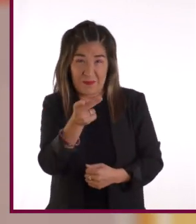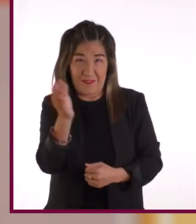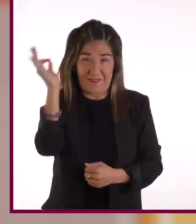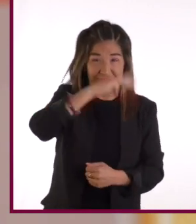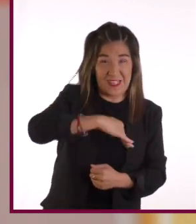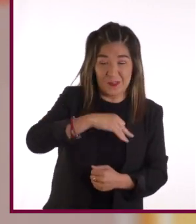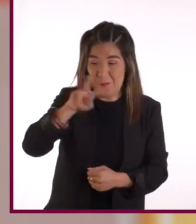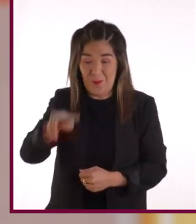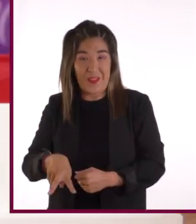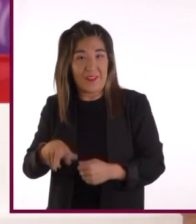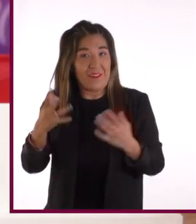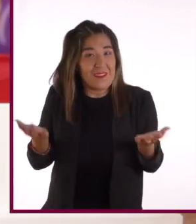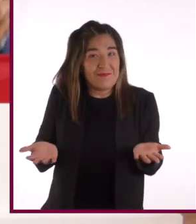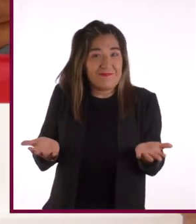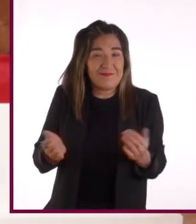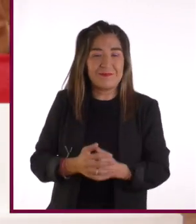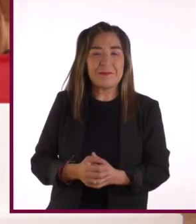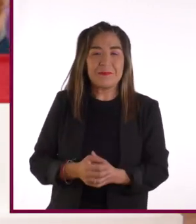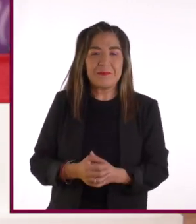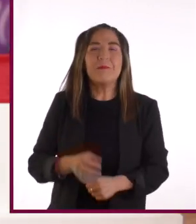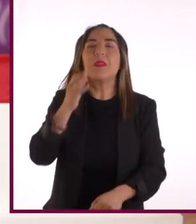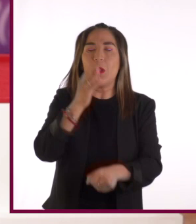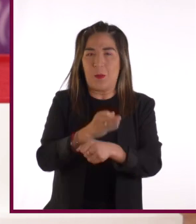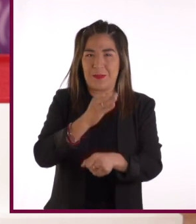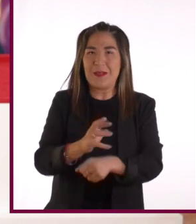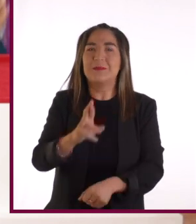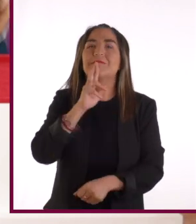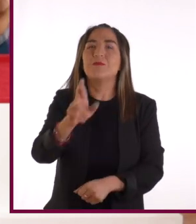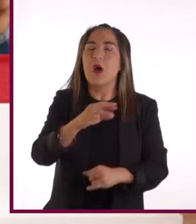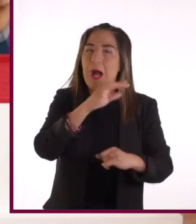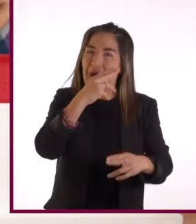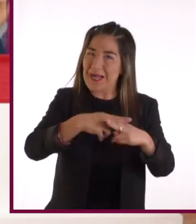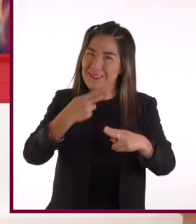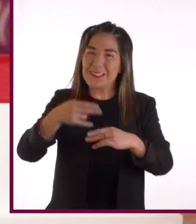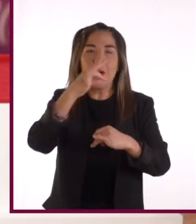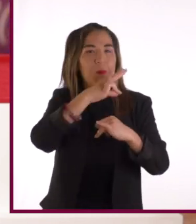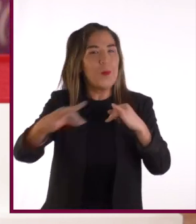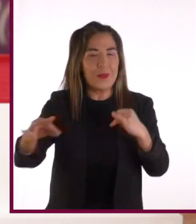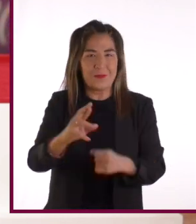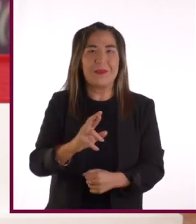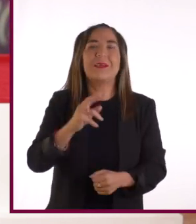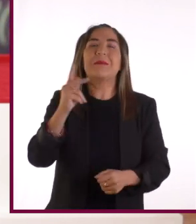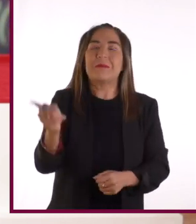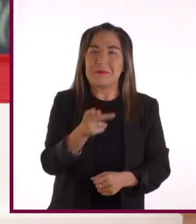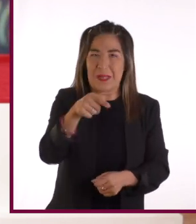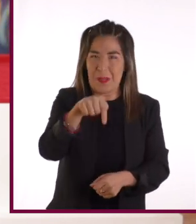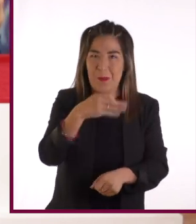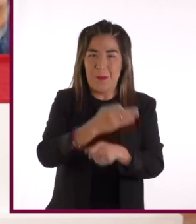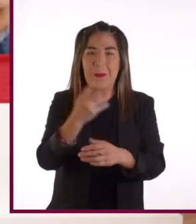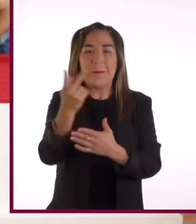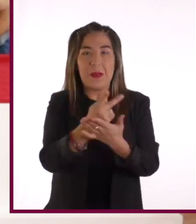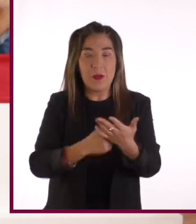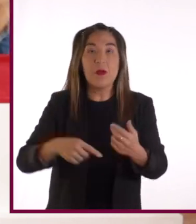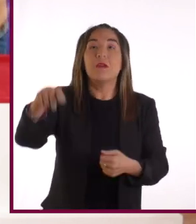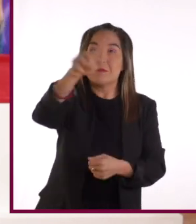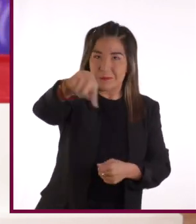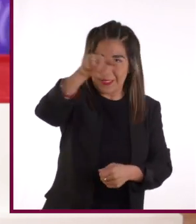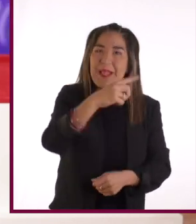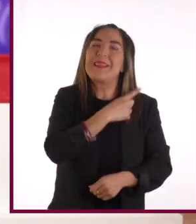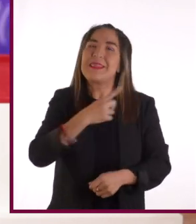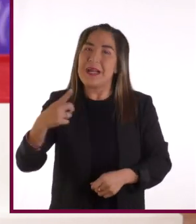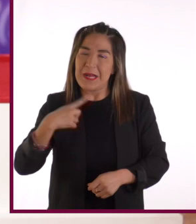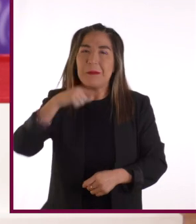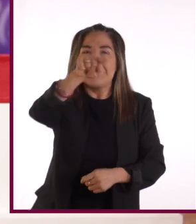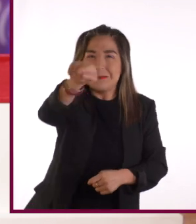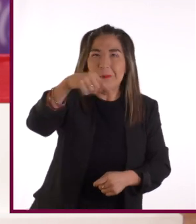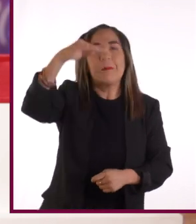es verdadera o falsa? ¿Qué te parece si dejamos la respuesta para el final del programa? Mientras tanto, les daremos tiempo para